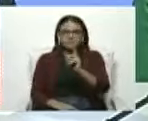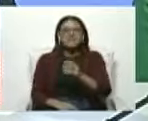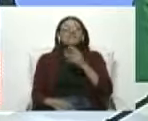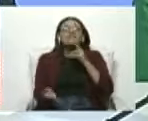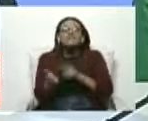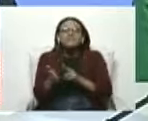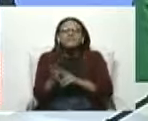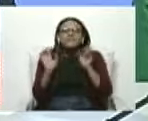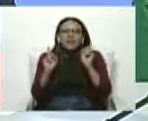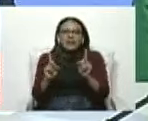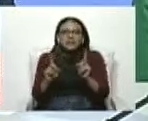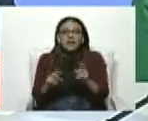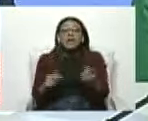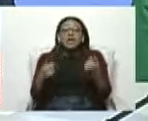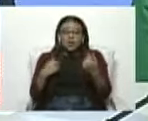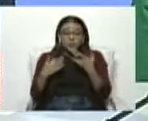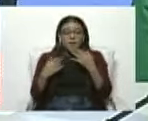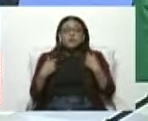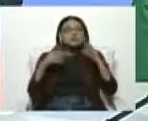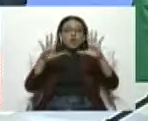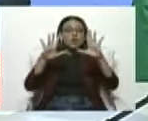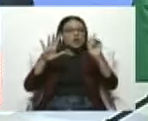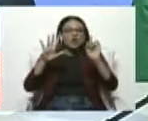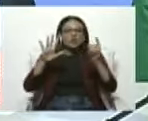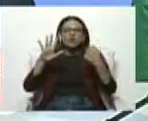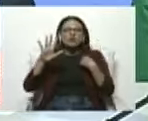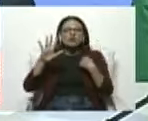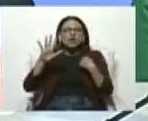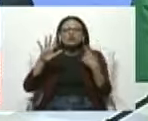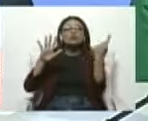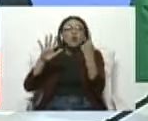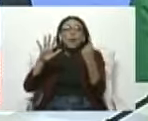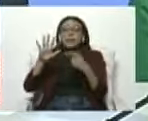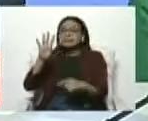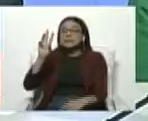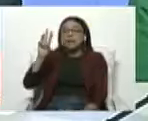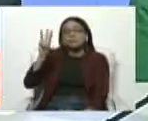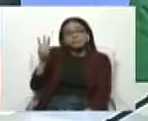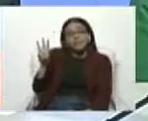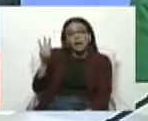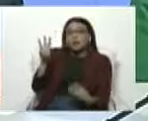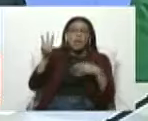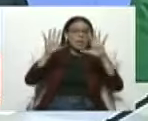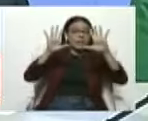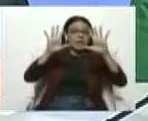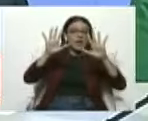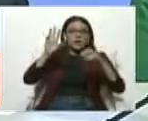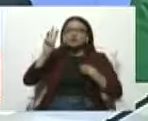Real, si yo tengo tres, mejor dicho, si yo solo puedo tener tres que voy a llevar a votar,